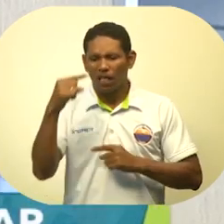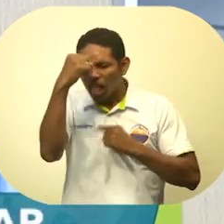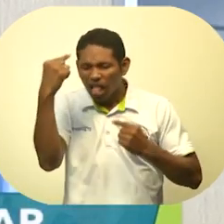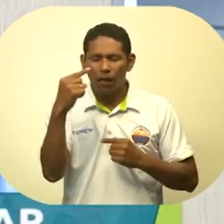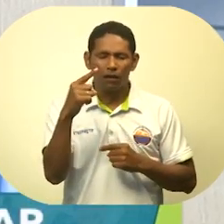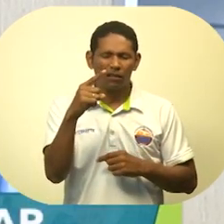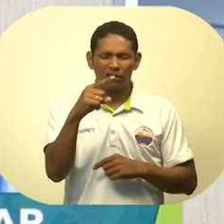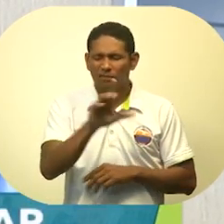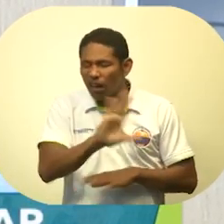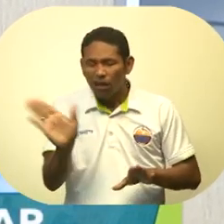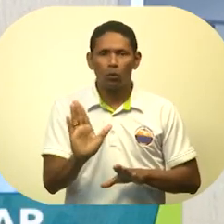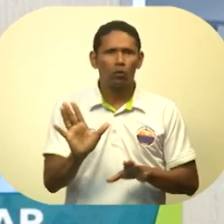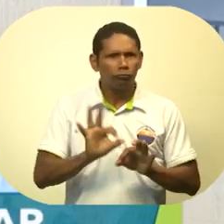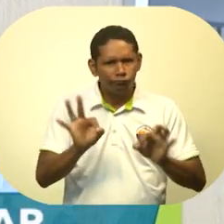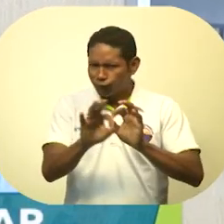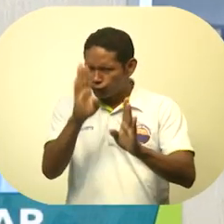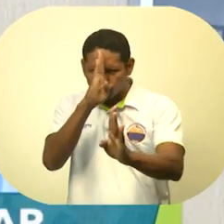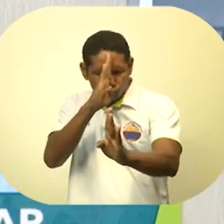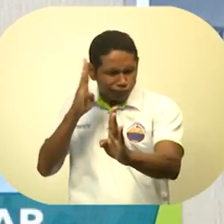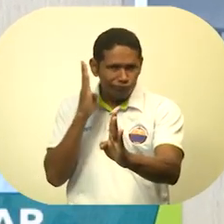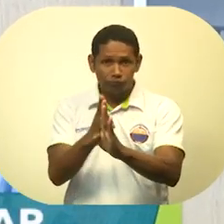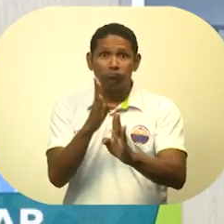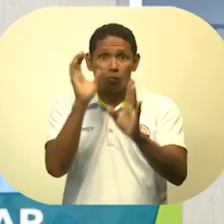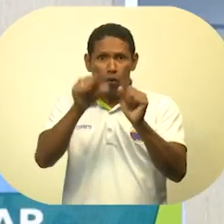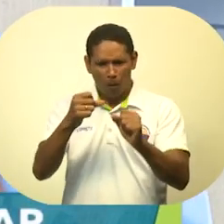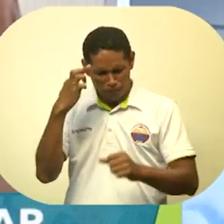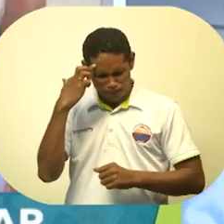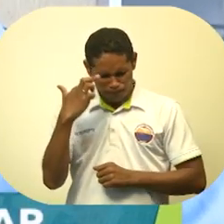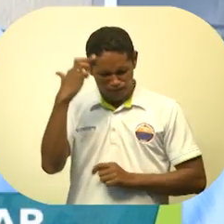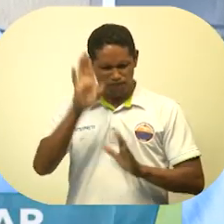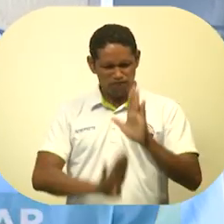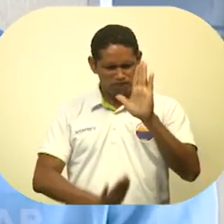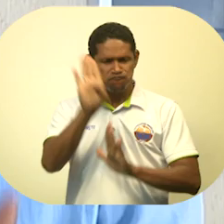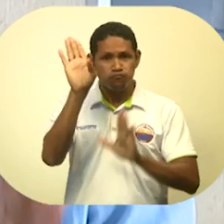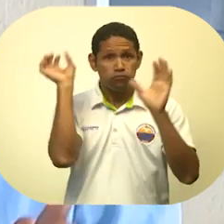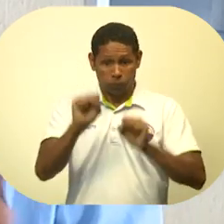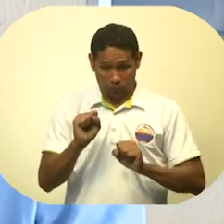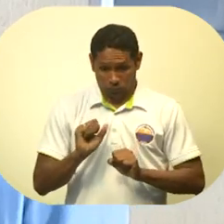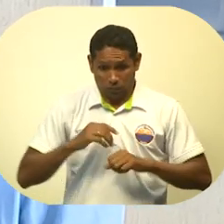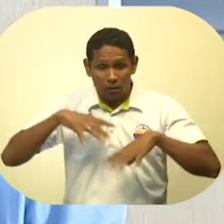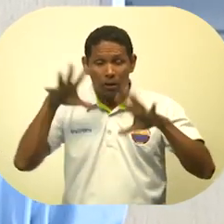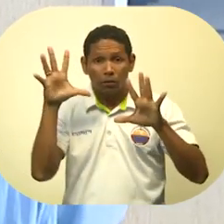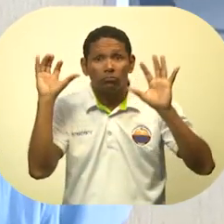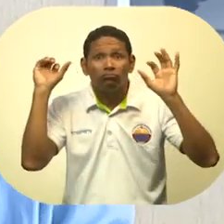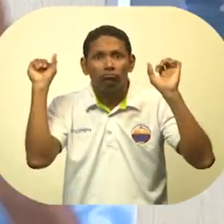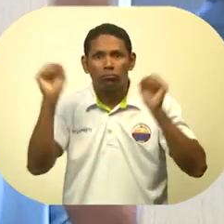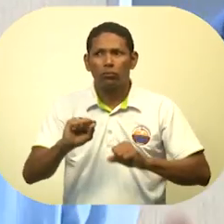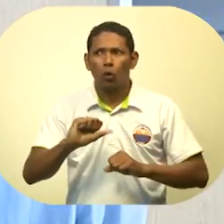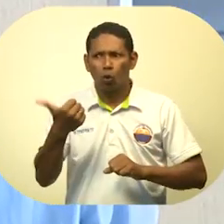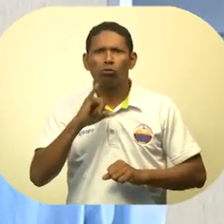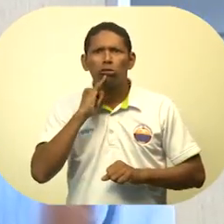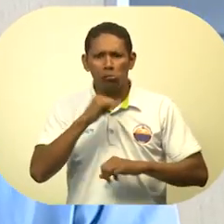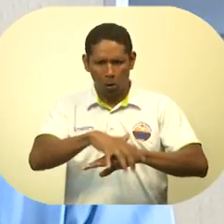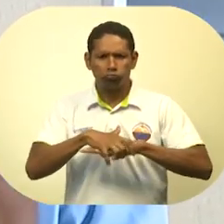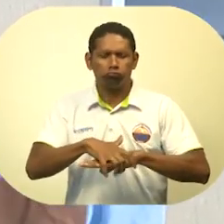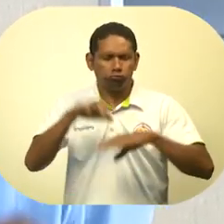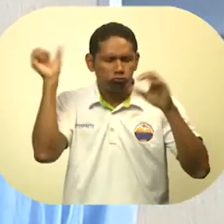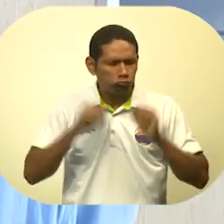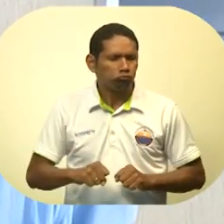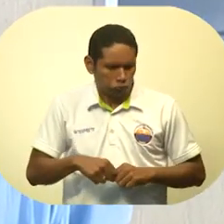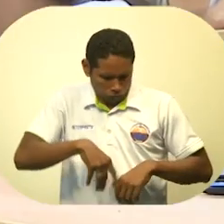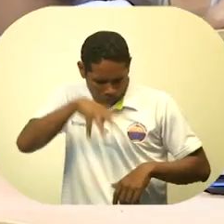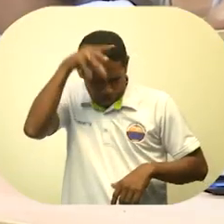sean cobardes, siempre enfóquense. Ustedes pueden ser unos profesionales. Es posible dominar una segunda lengua como lo es